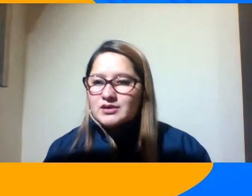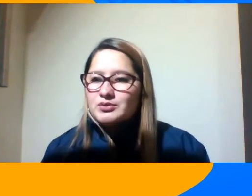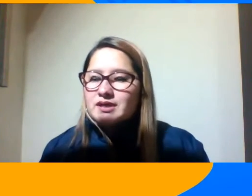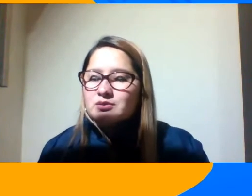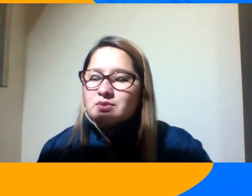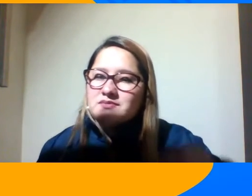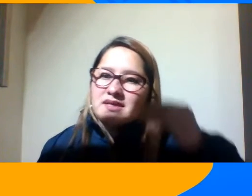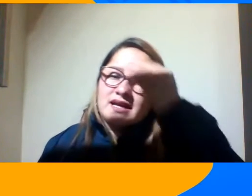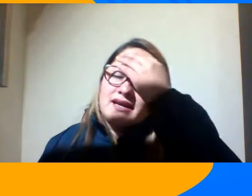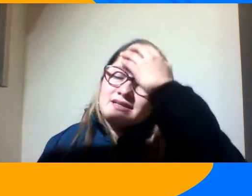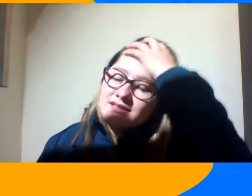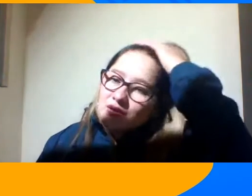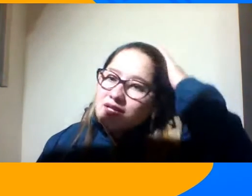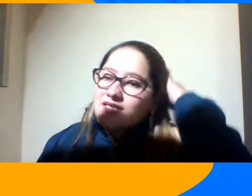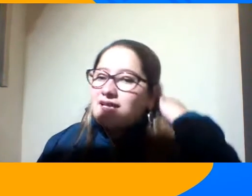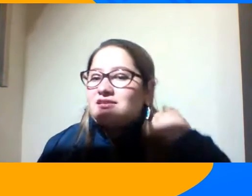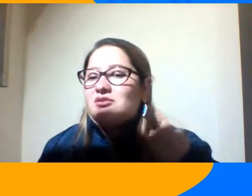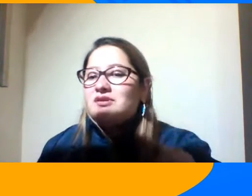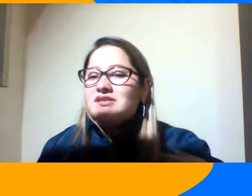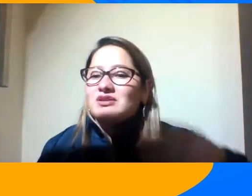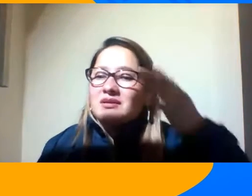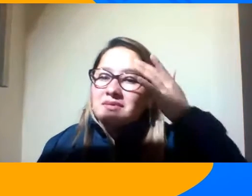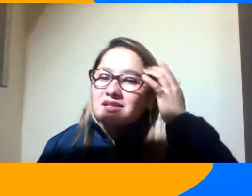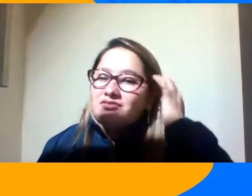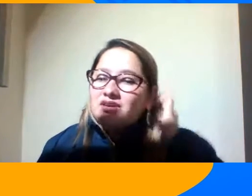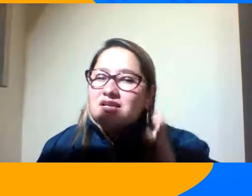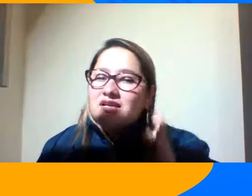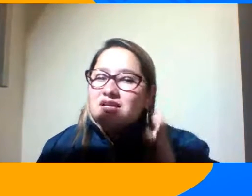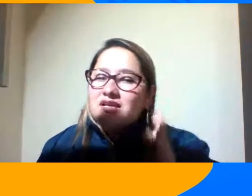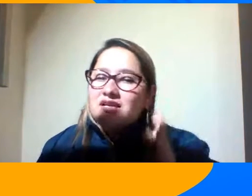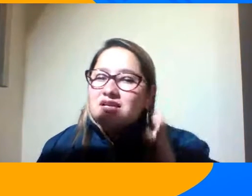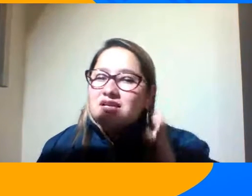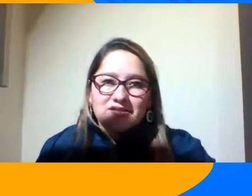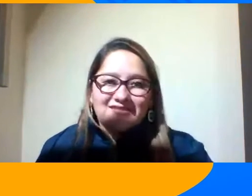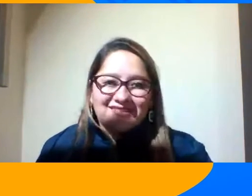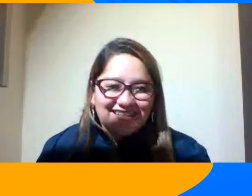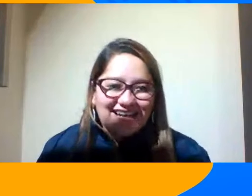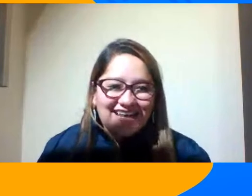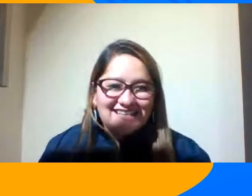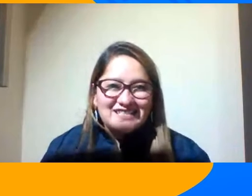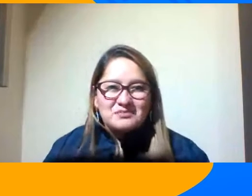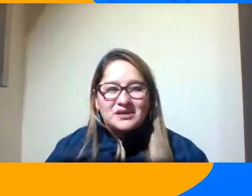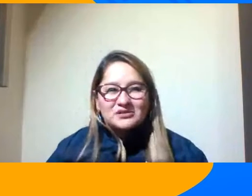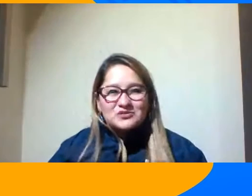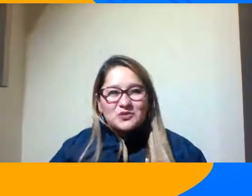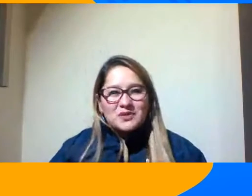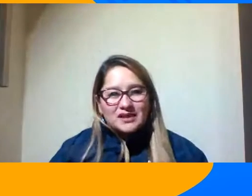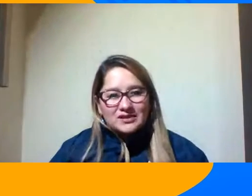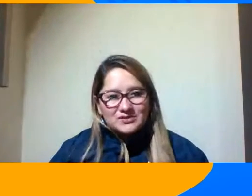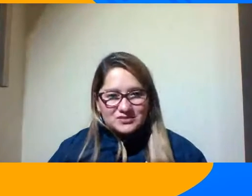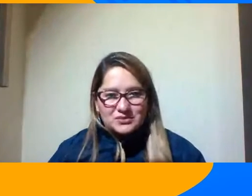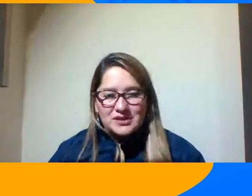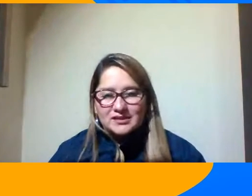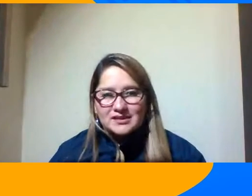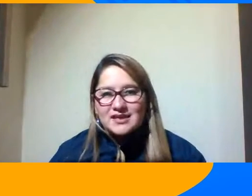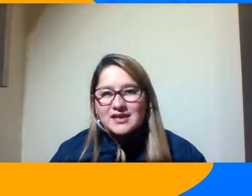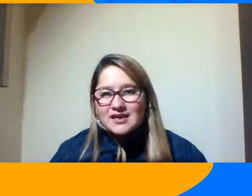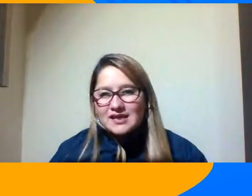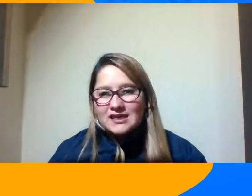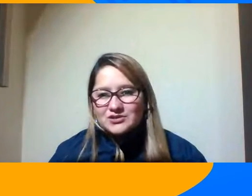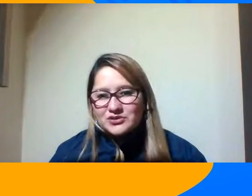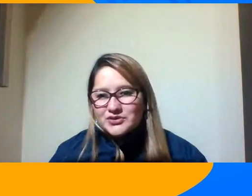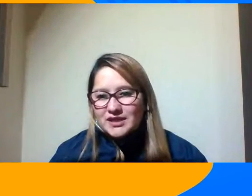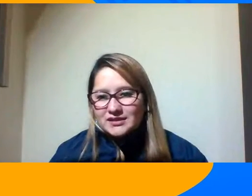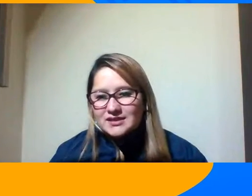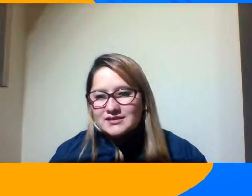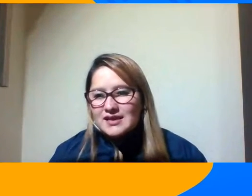Gracias, Roberto. Pues mira, he estado leyendo y solamente hay felicitaciones y agradecimientos por parte de los estudiantes